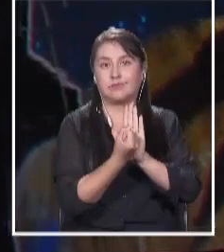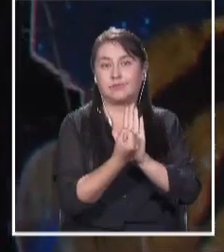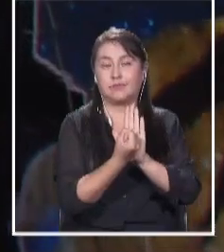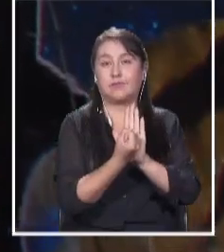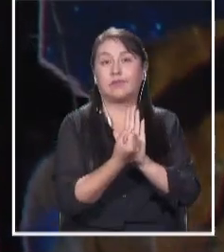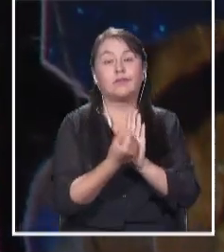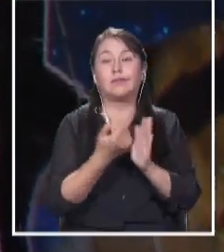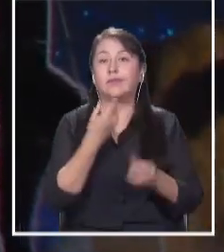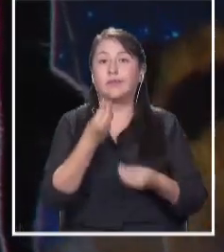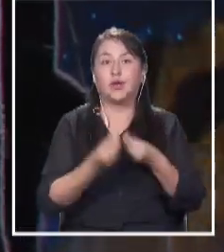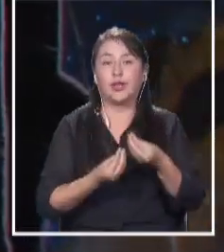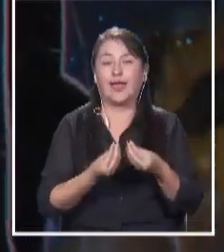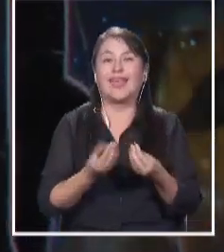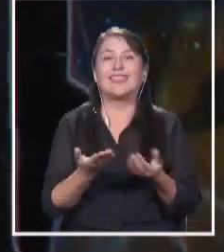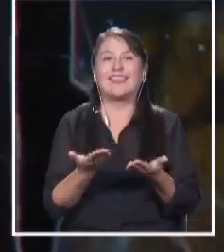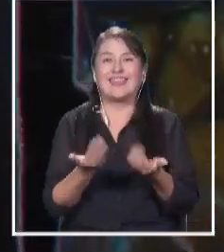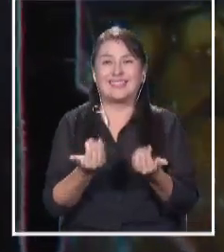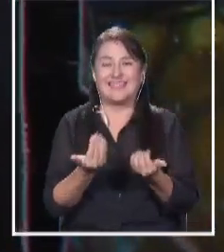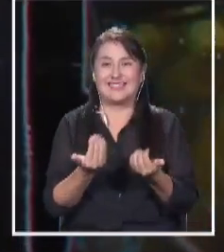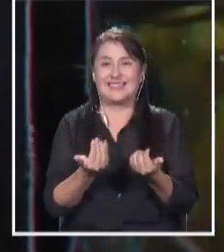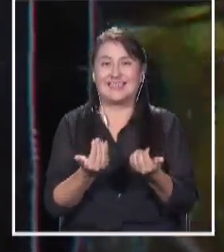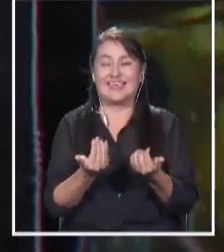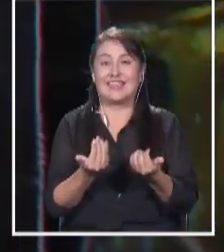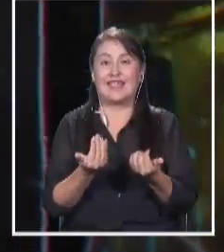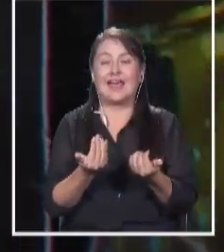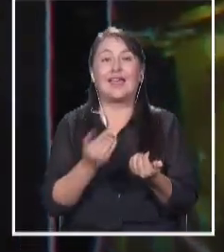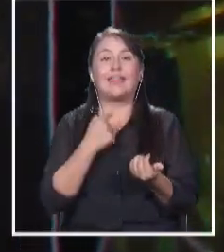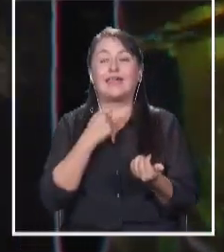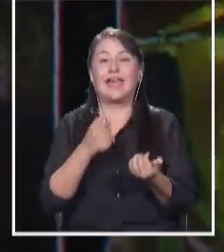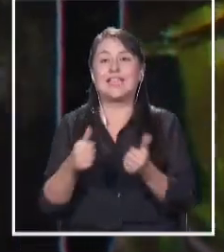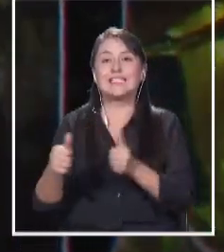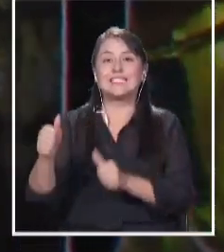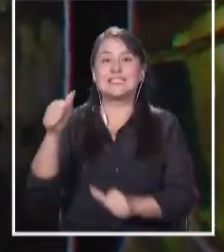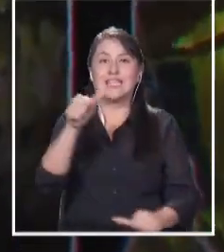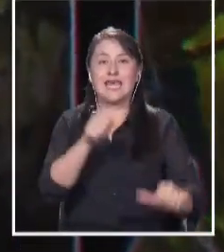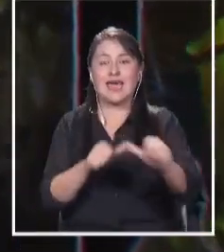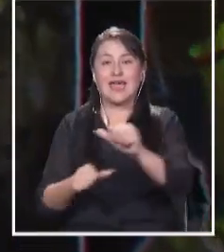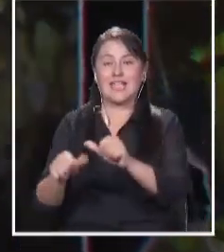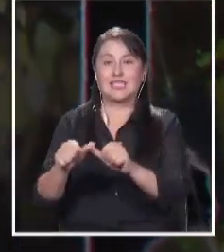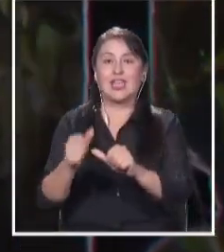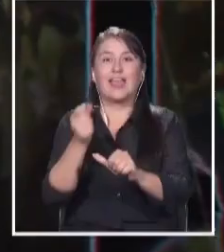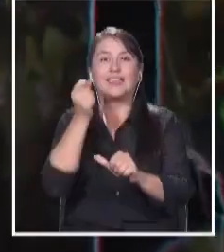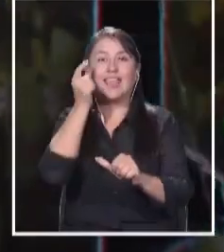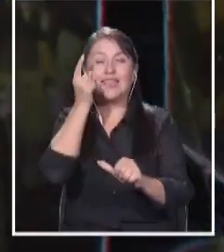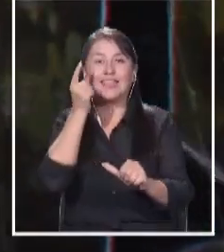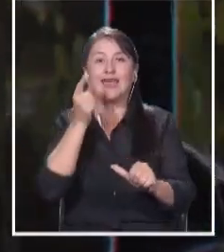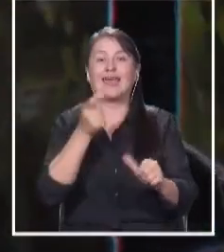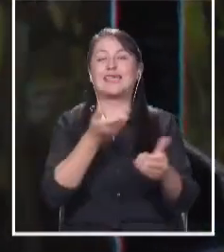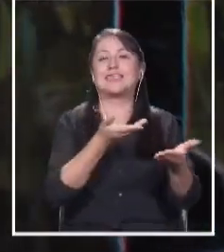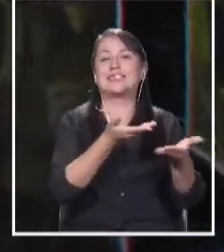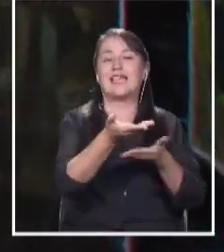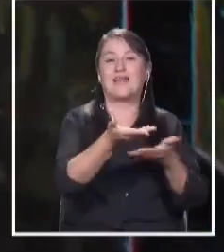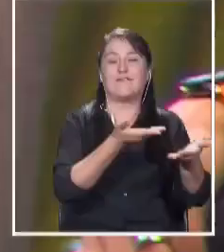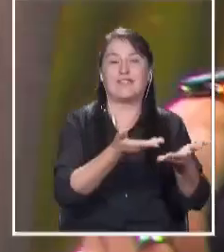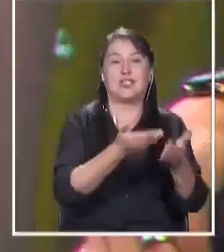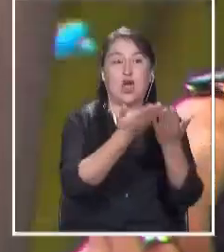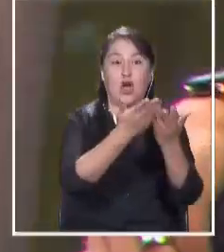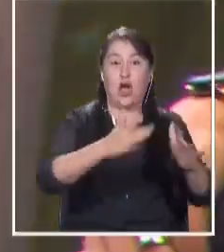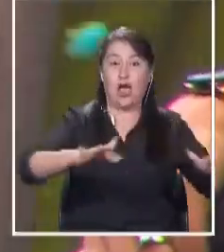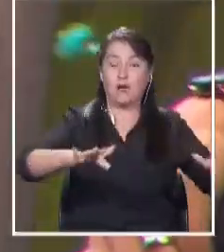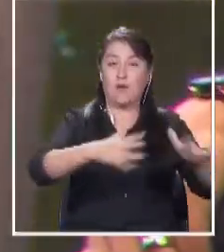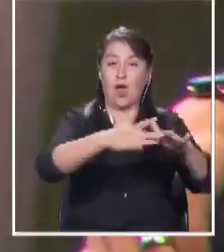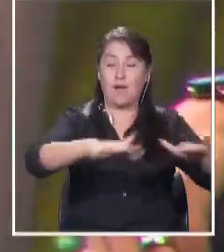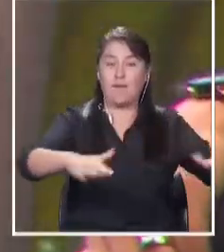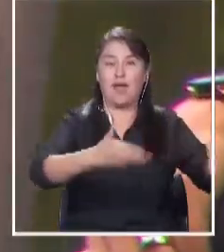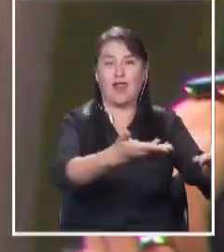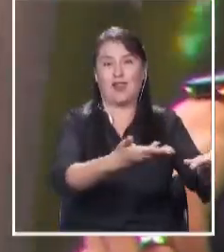de la necesidad de haber puesto la ciencia, de entender los servicios ecosistémicos que nos prestan los océanos. En